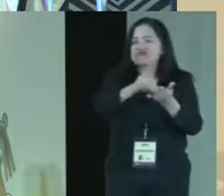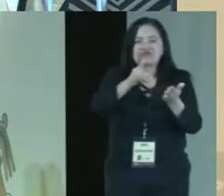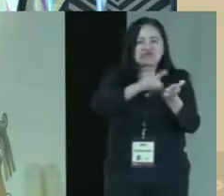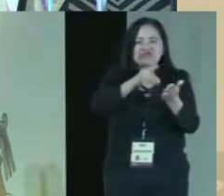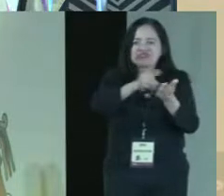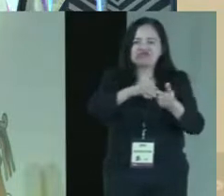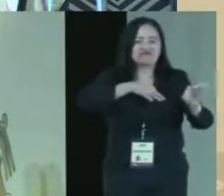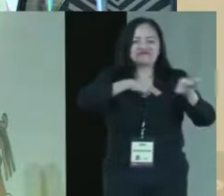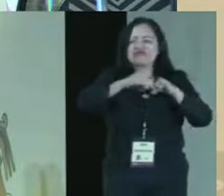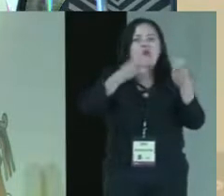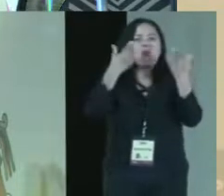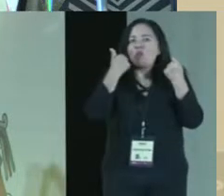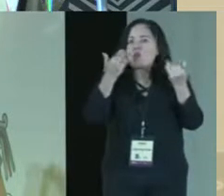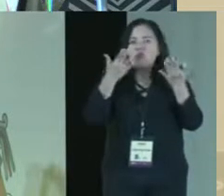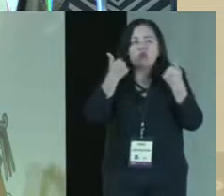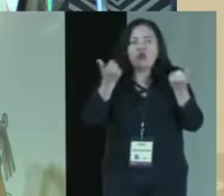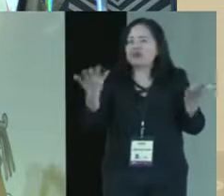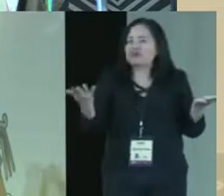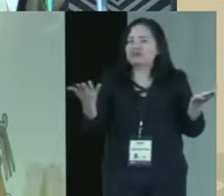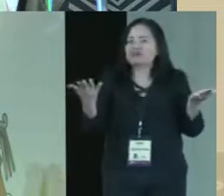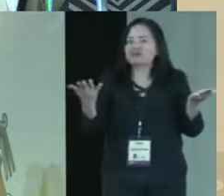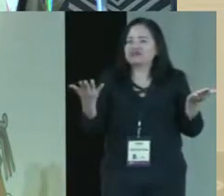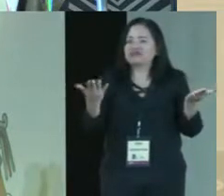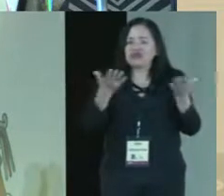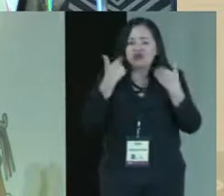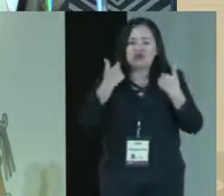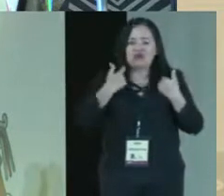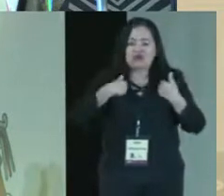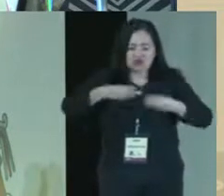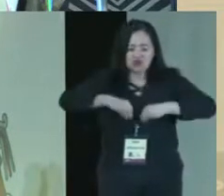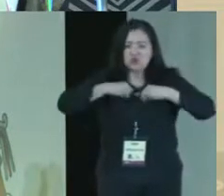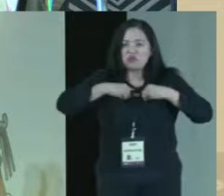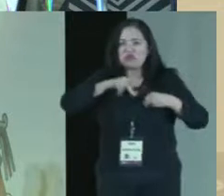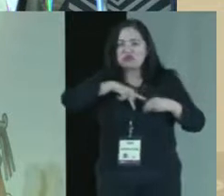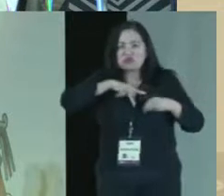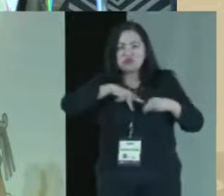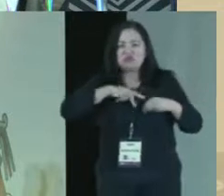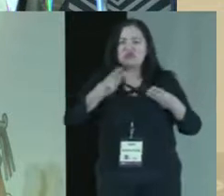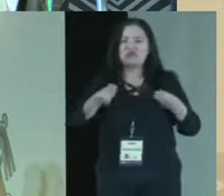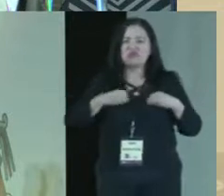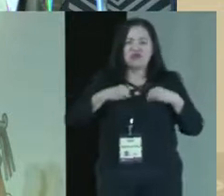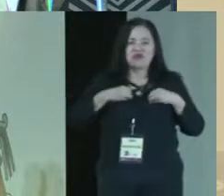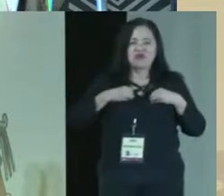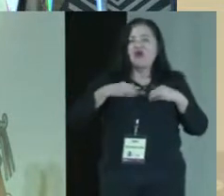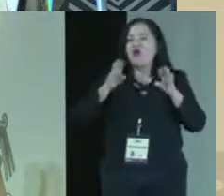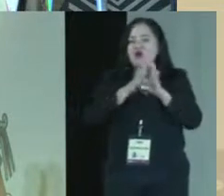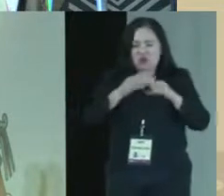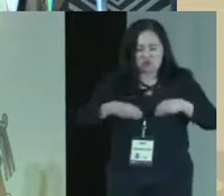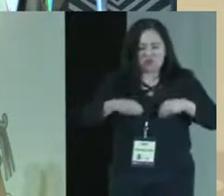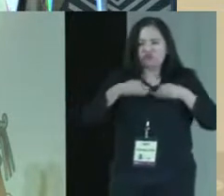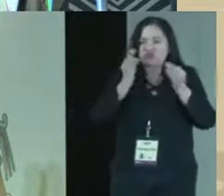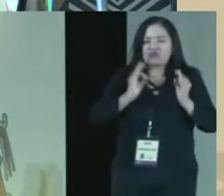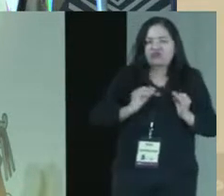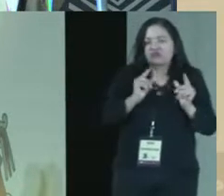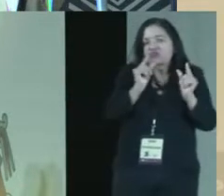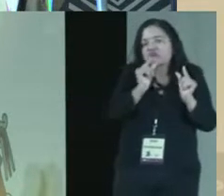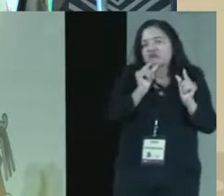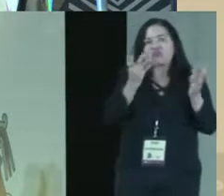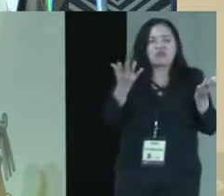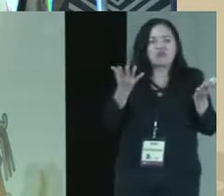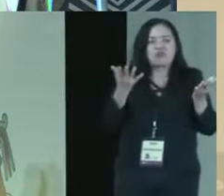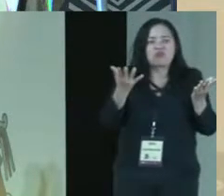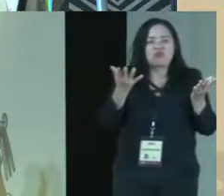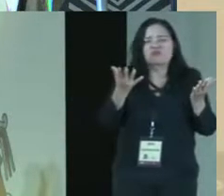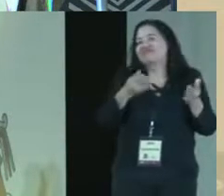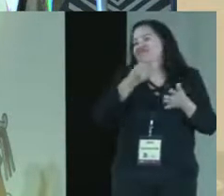tener derechos laborales su calidad de vida y sus expectativas de vida y de capilaridad social son muy reducidas.